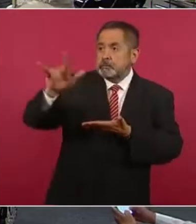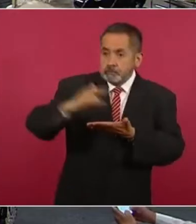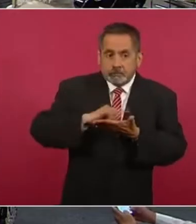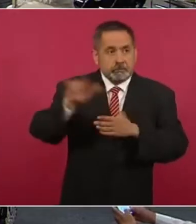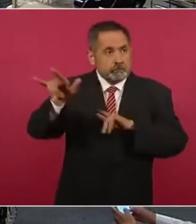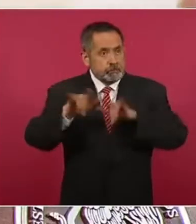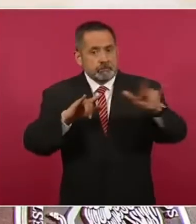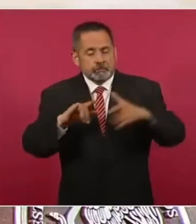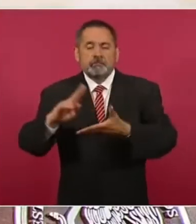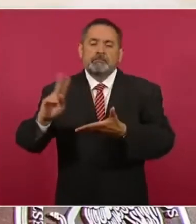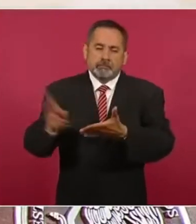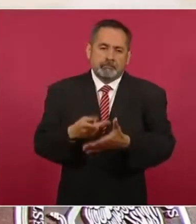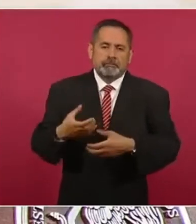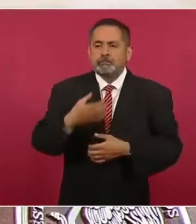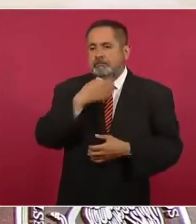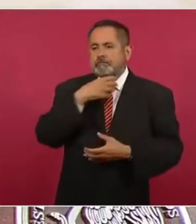se vuelve a llenar